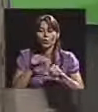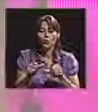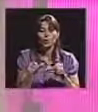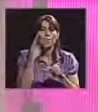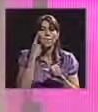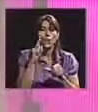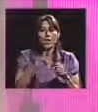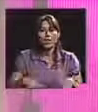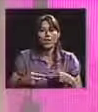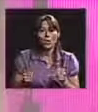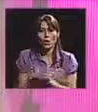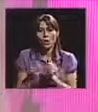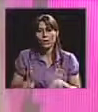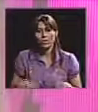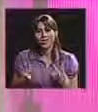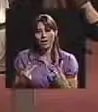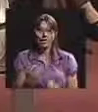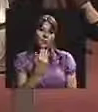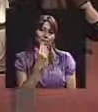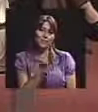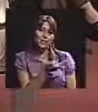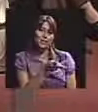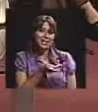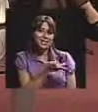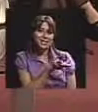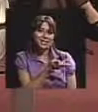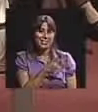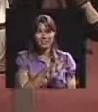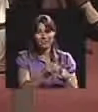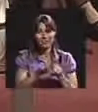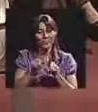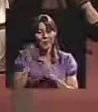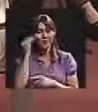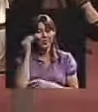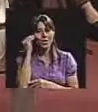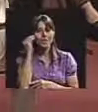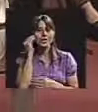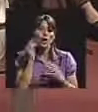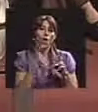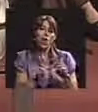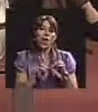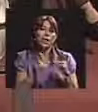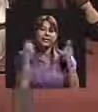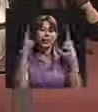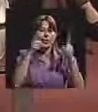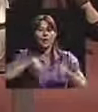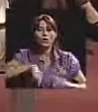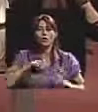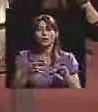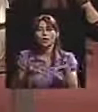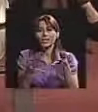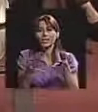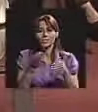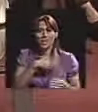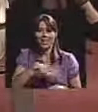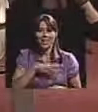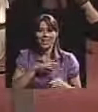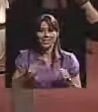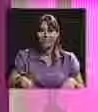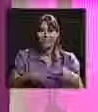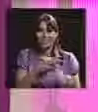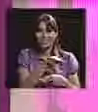vida. Muchísimas gracias a los tres. Opiniones encontradas en este momento, y ojalá se logre lo que queremos, que es la calidad de vida de estas